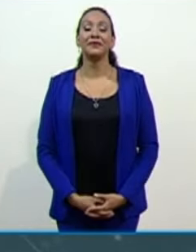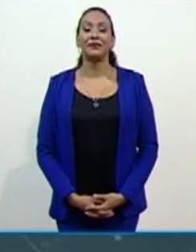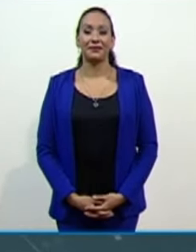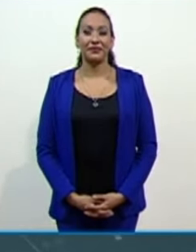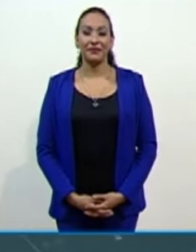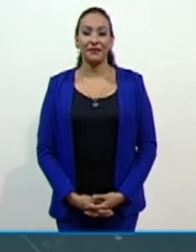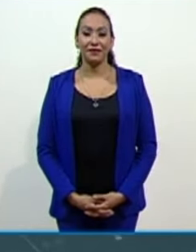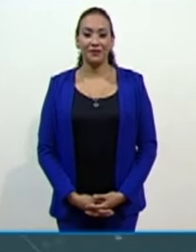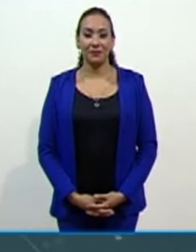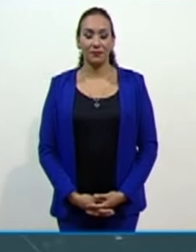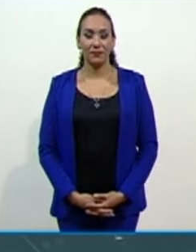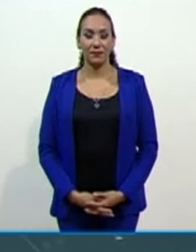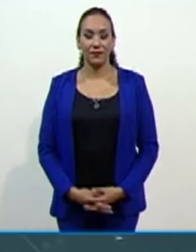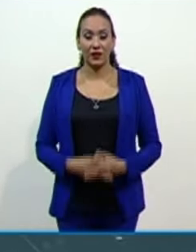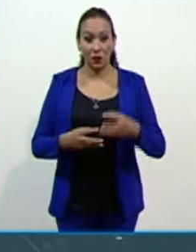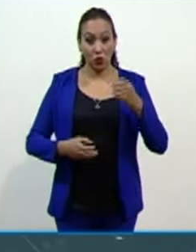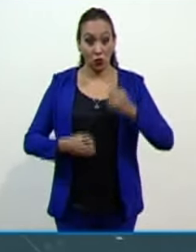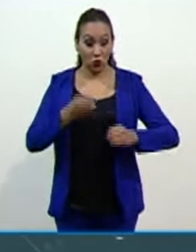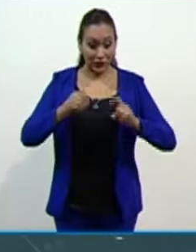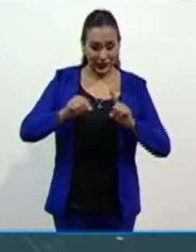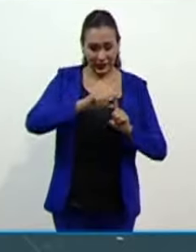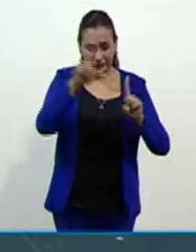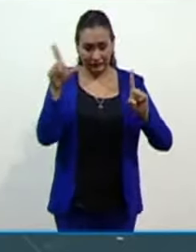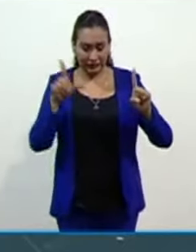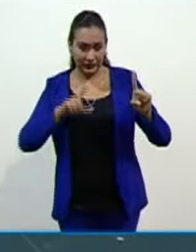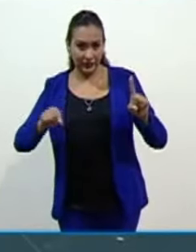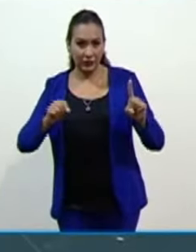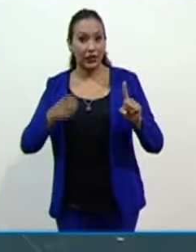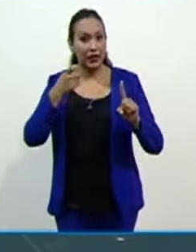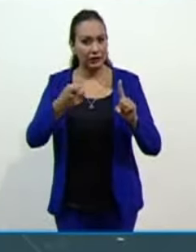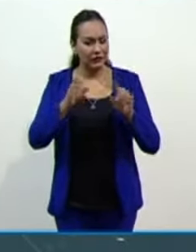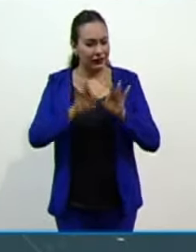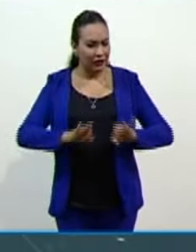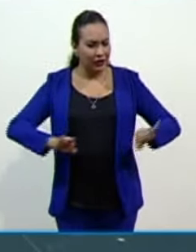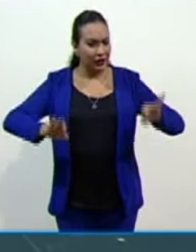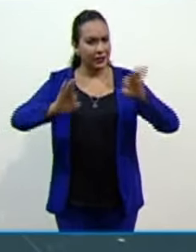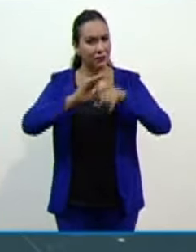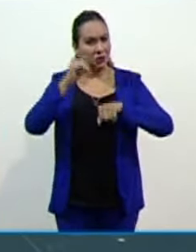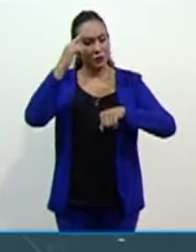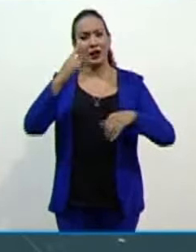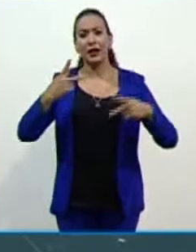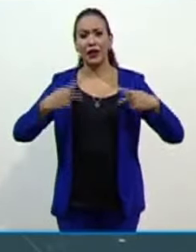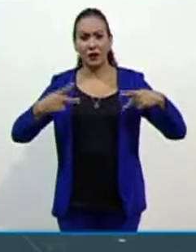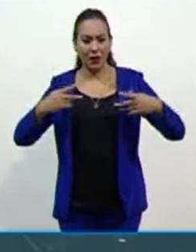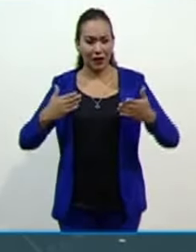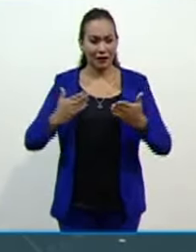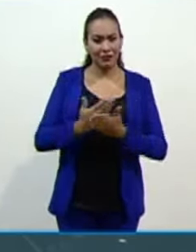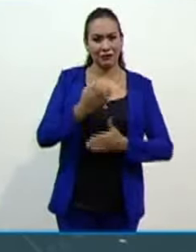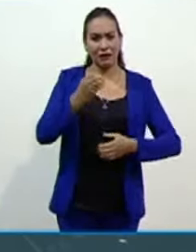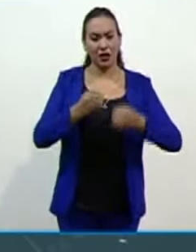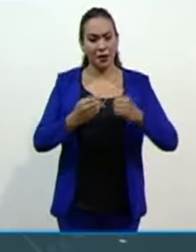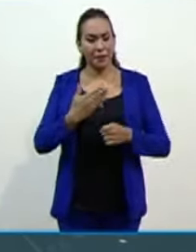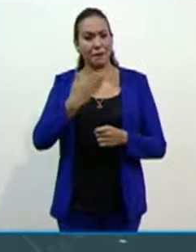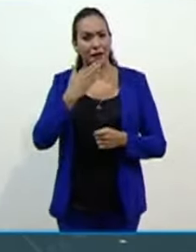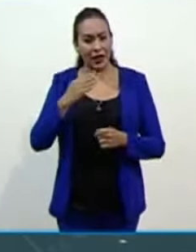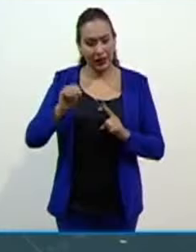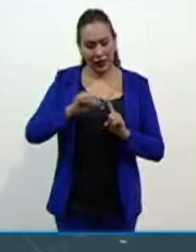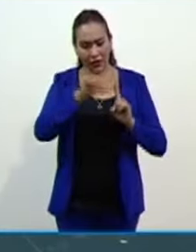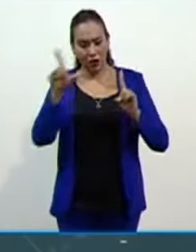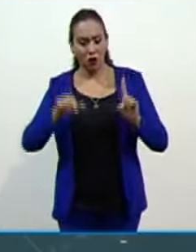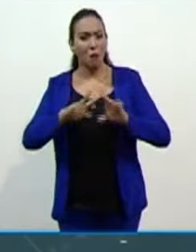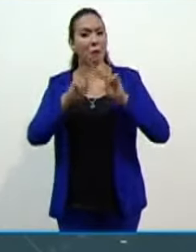La justicia federal es uno de los elementos más importantes para la estabilidad y paz del país, aseguró el ministro